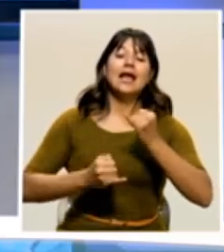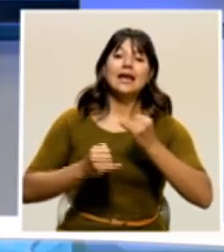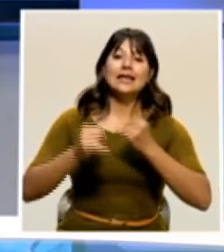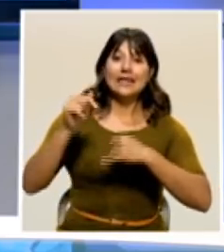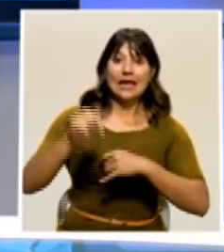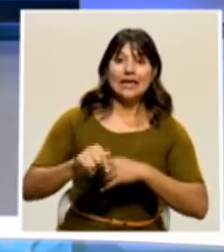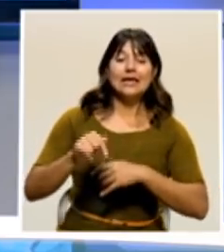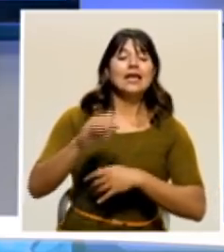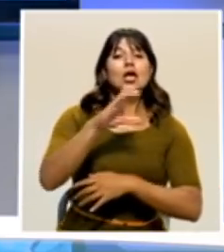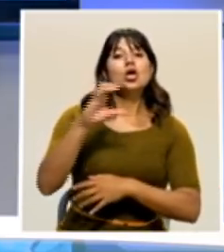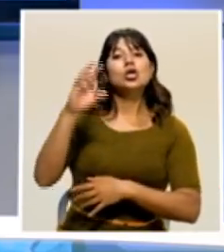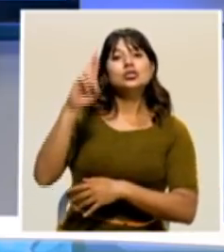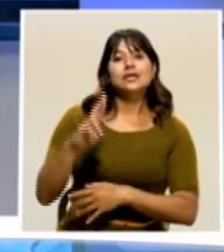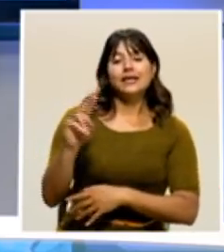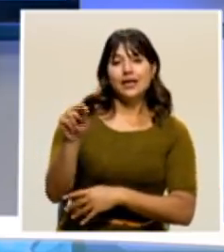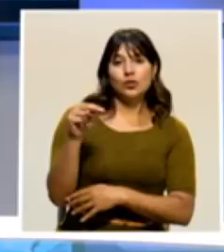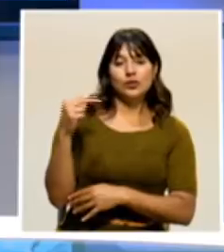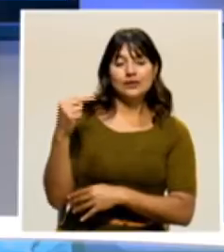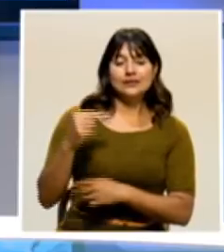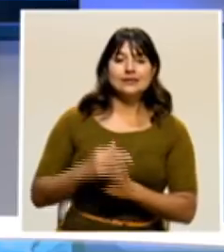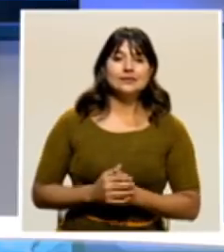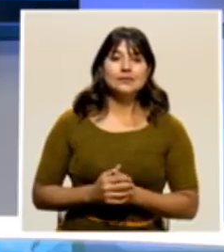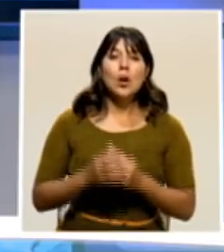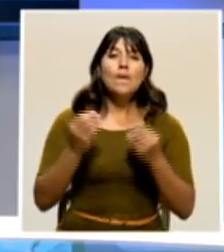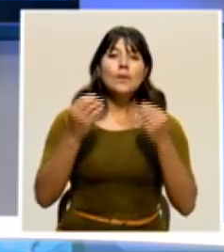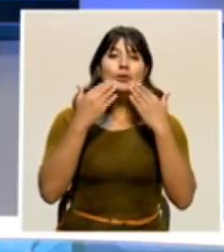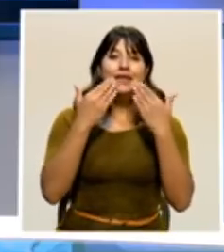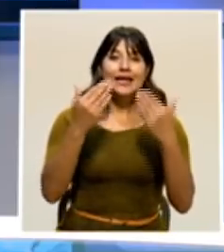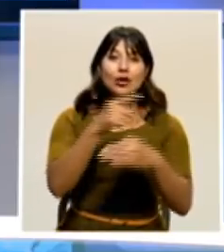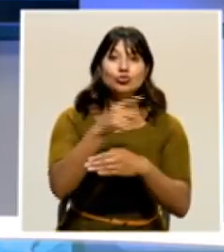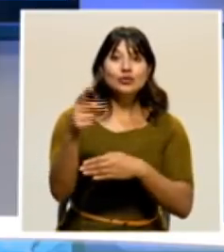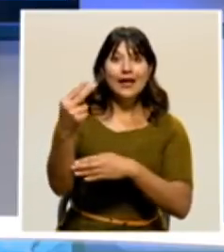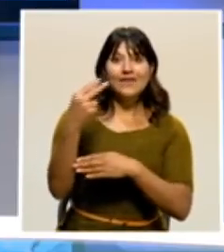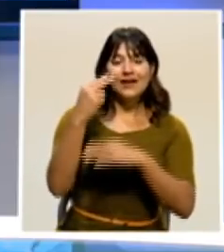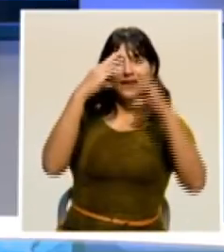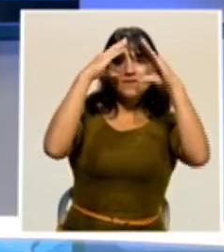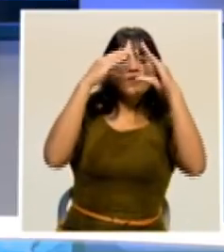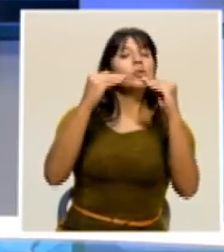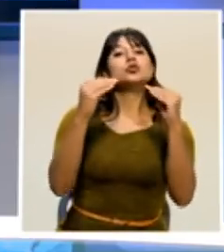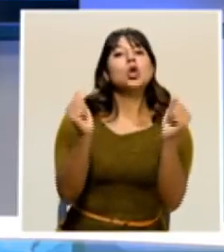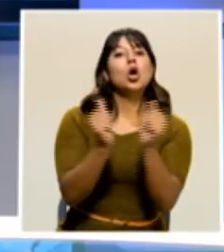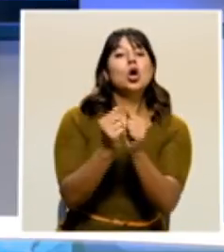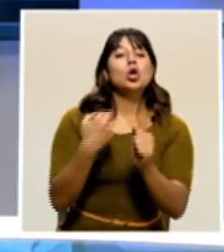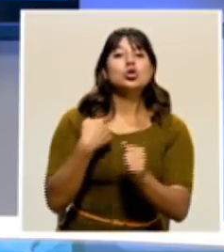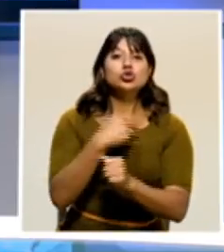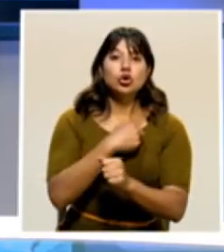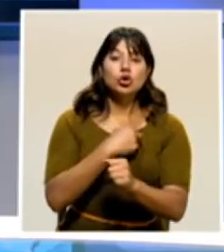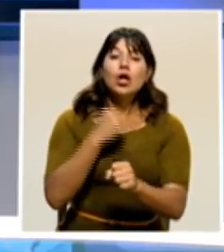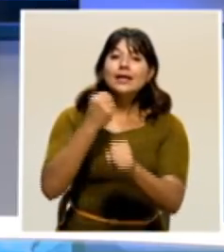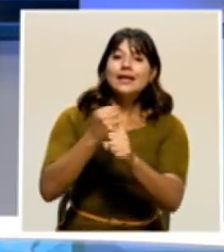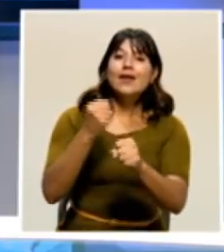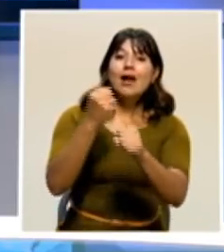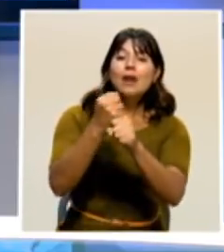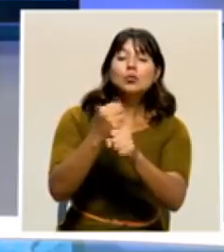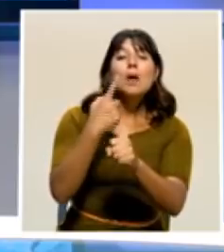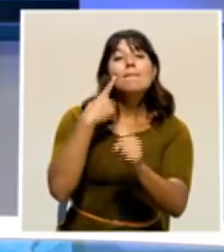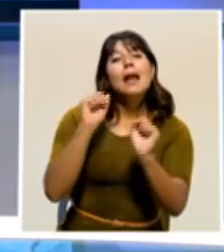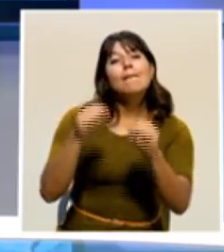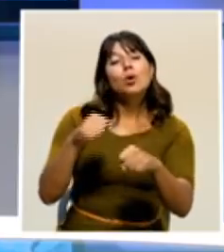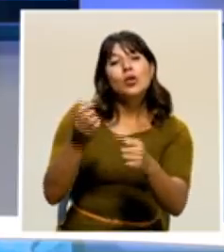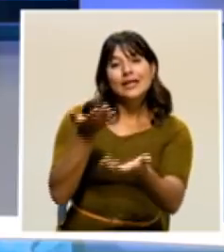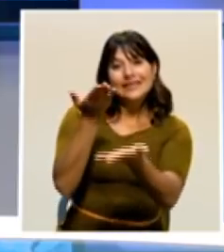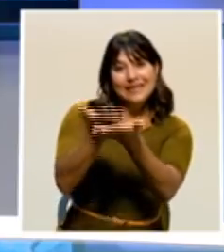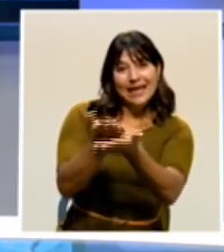esta edición estelar de Costa Rica Noticias. Muchas gracias por informarse con nosotros. Trabajamos para entregarle